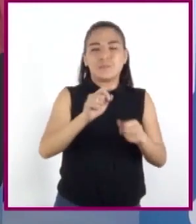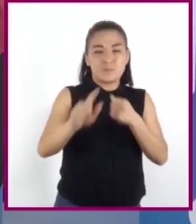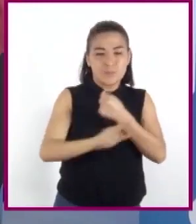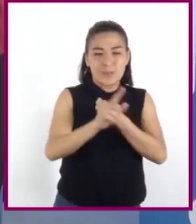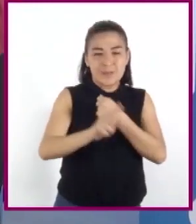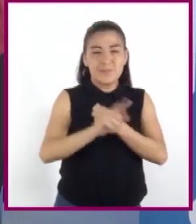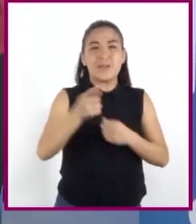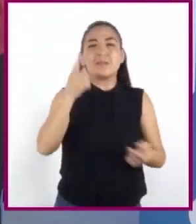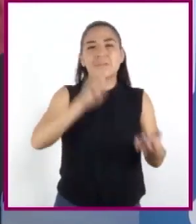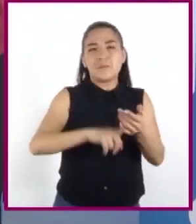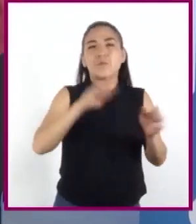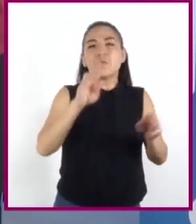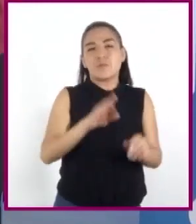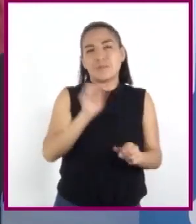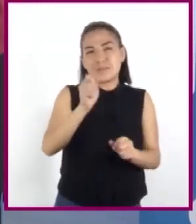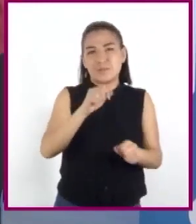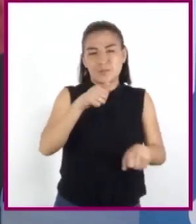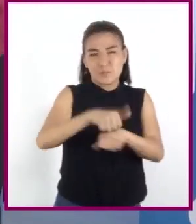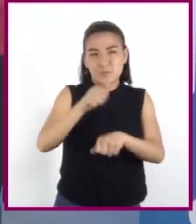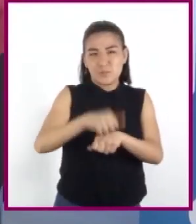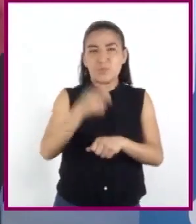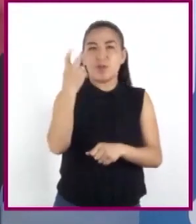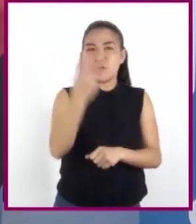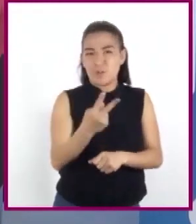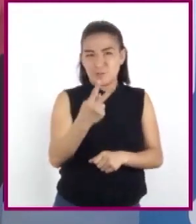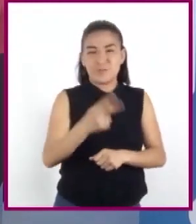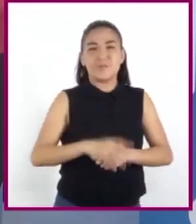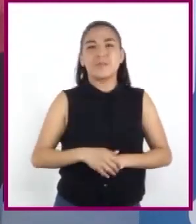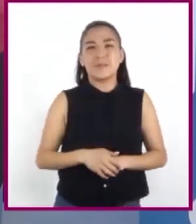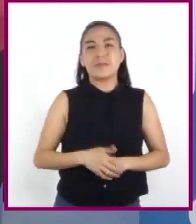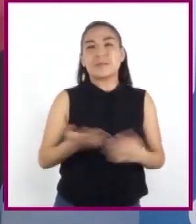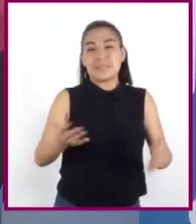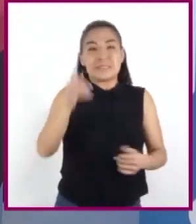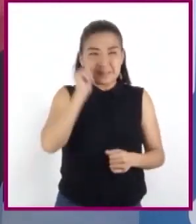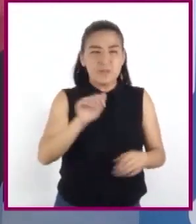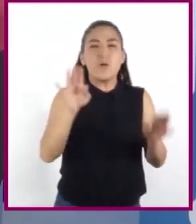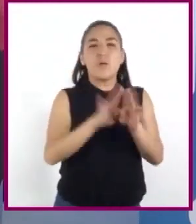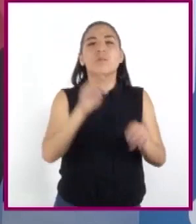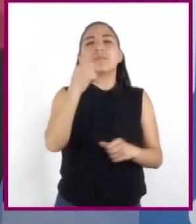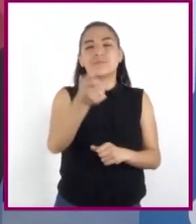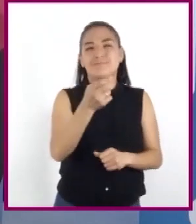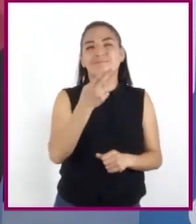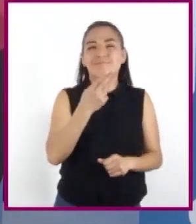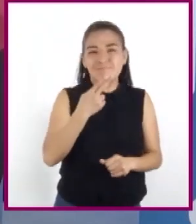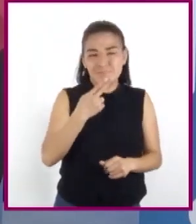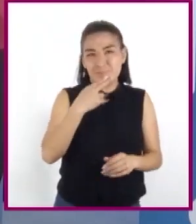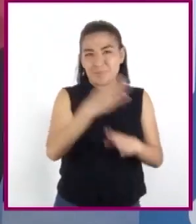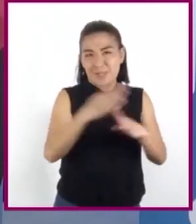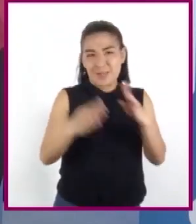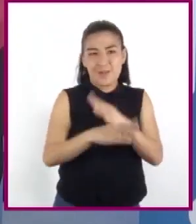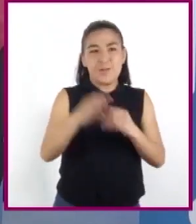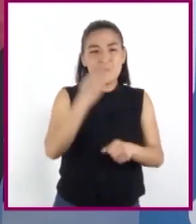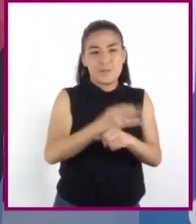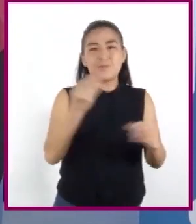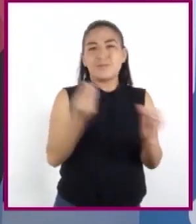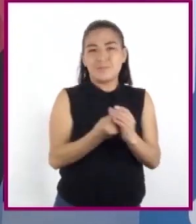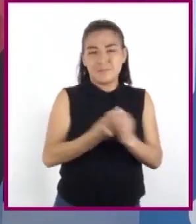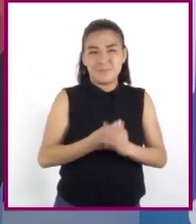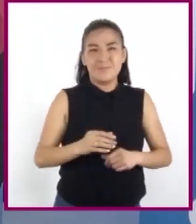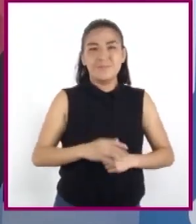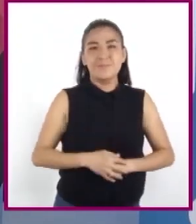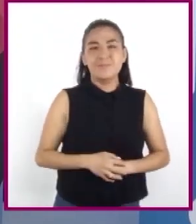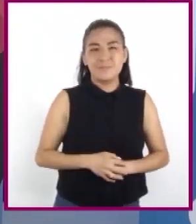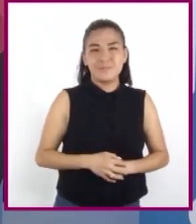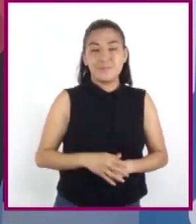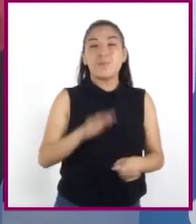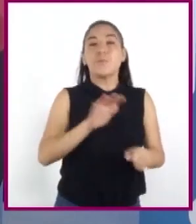usando factorización por binomios conjugados. Como siempre, les diremos los materiales que vamos a utilizar en la sesión del día de hoy, los